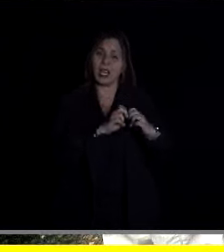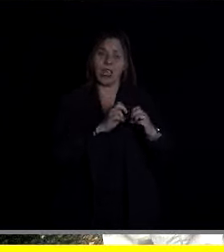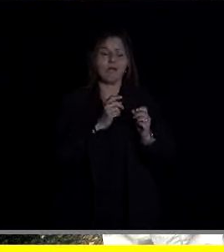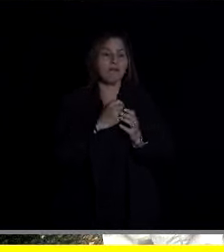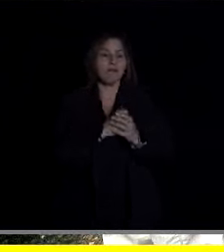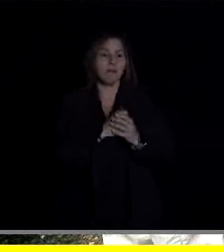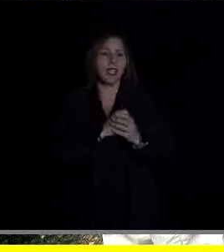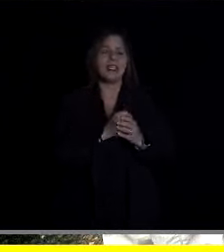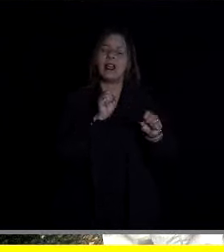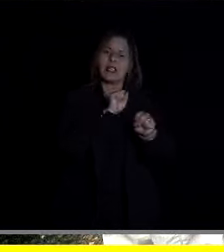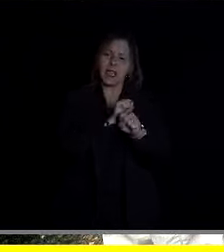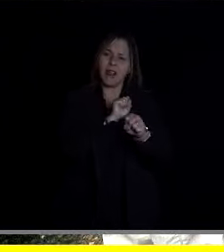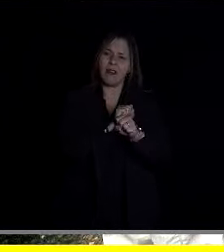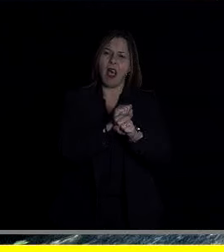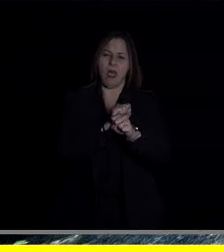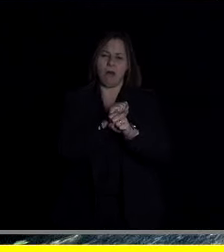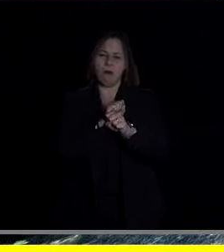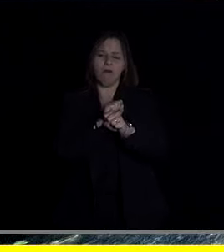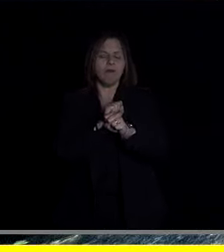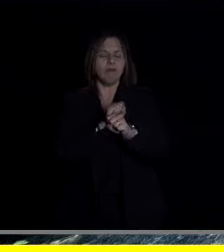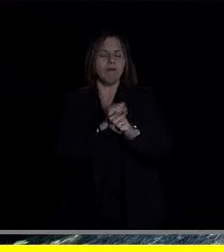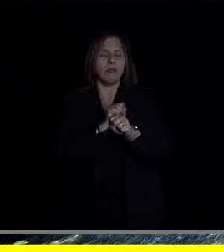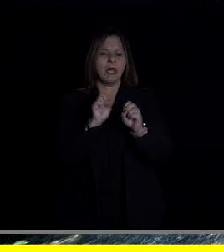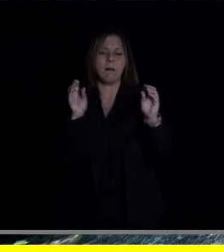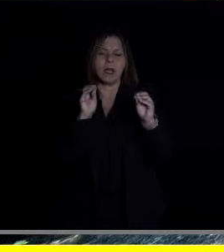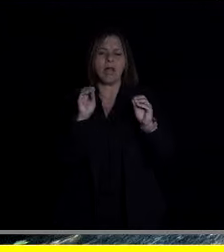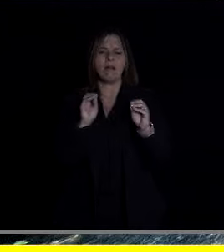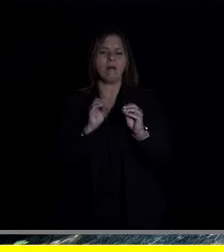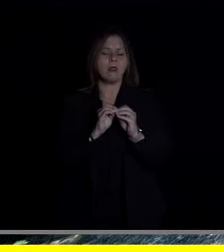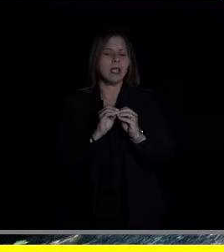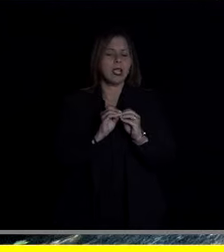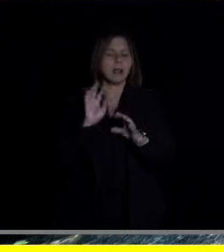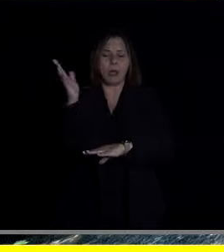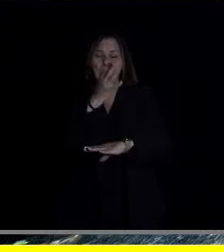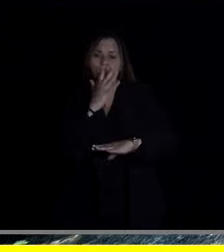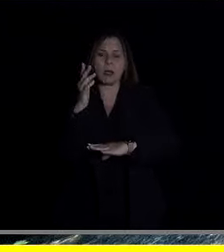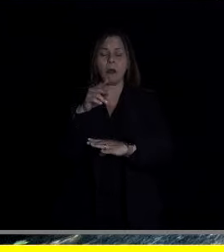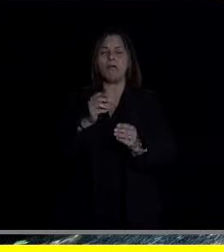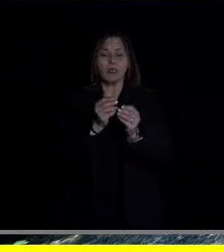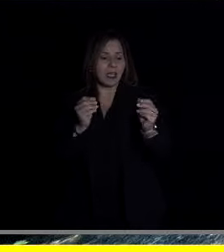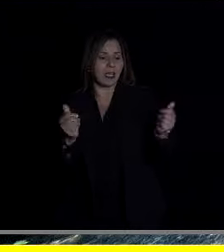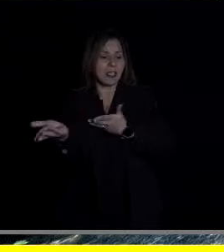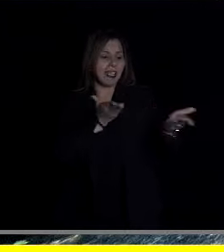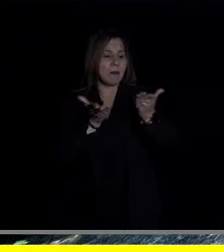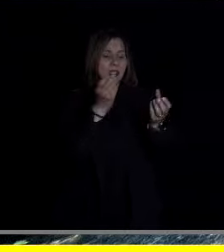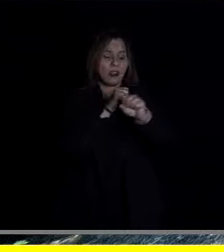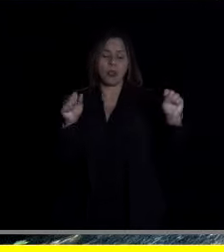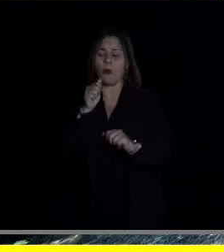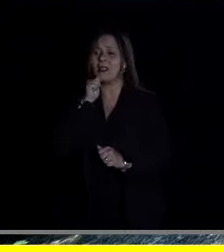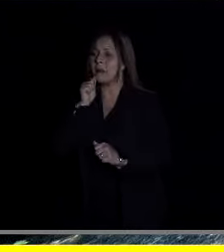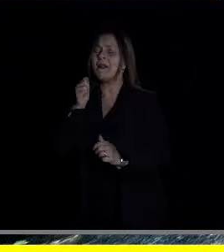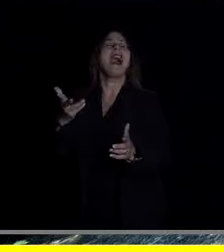los trabajos de rescate, abrir brecha en caminos y manejo y disposición de material vegetativo y sedimento, servicios de seguridad